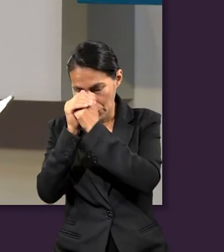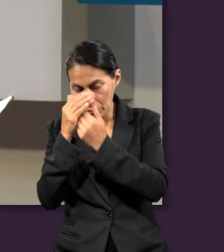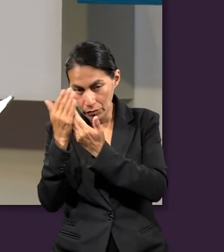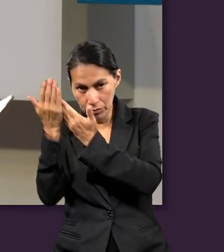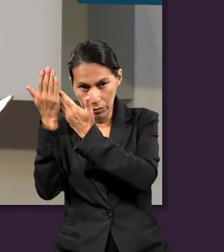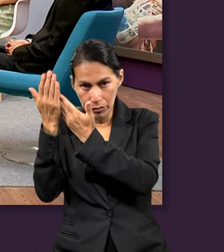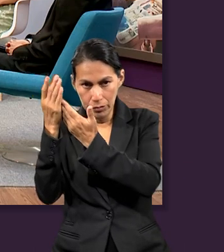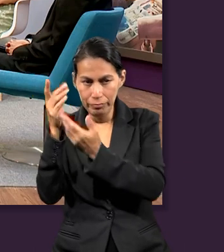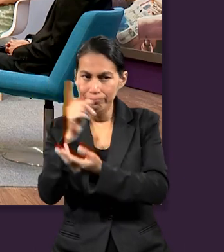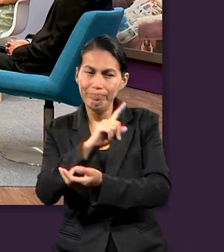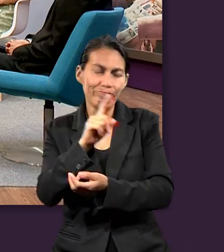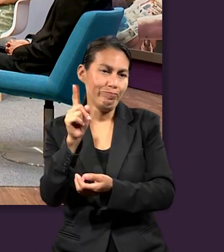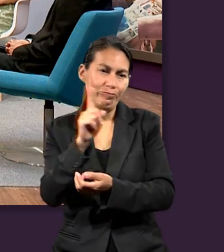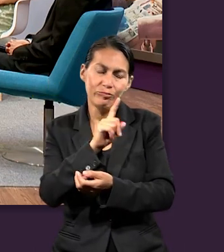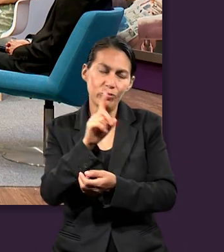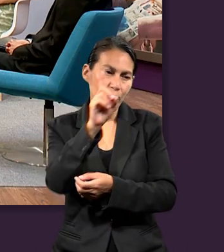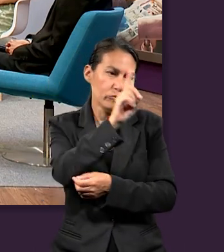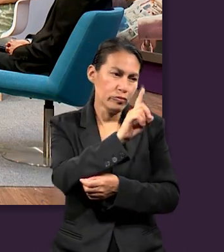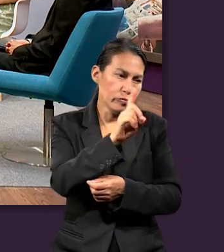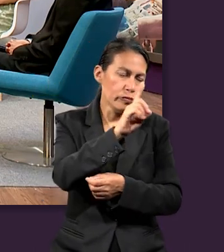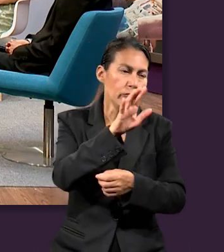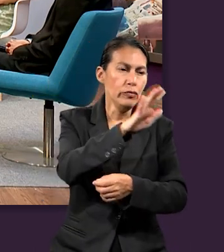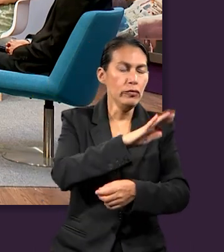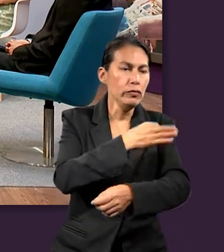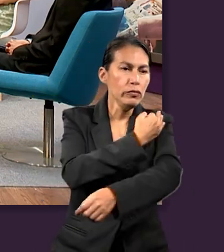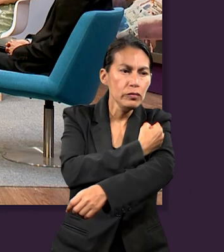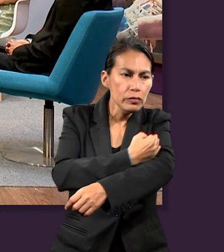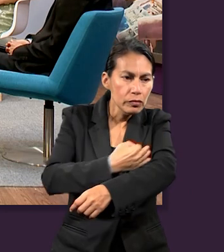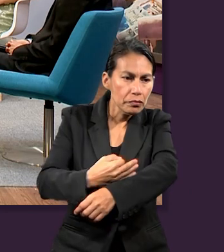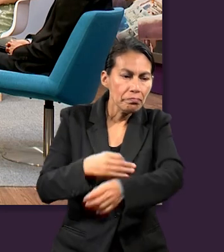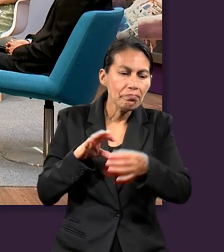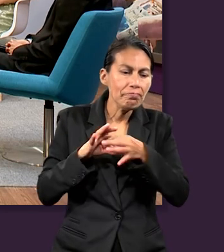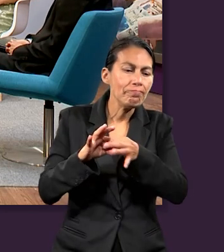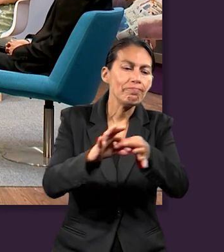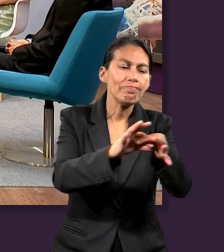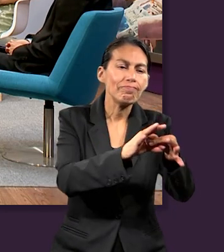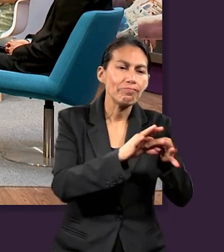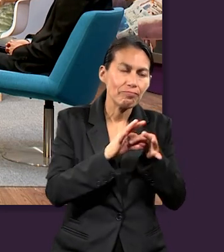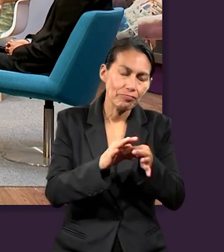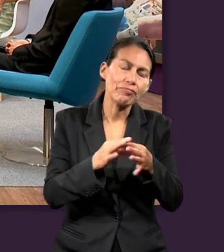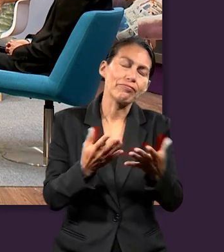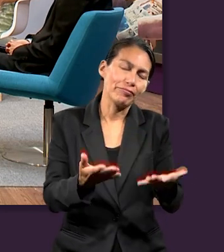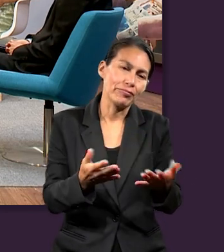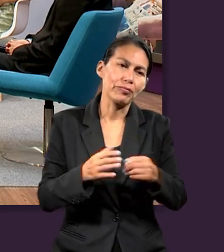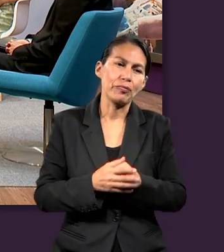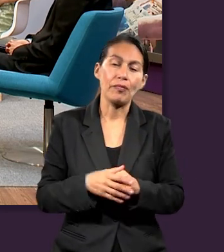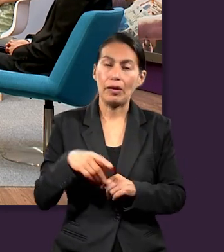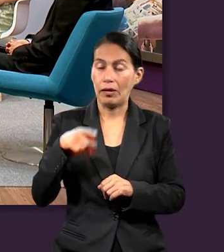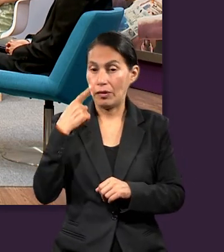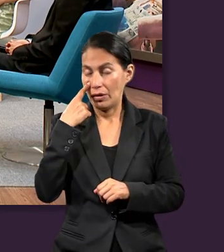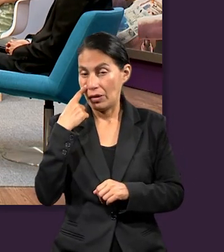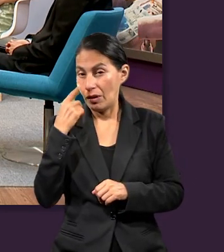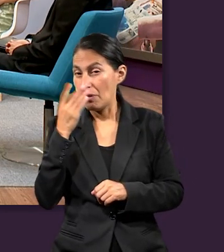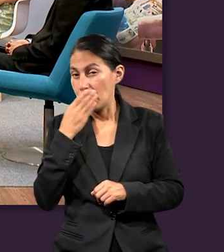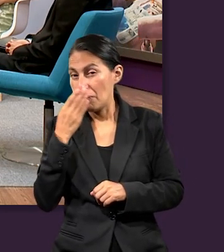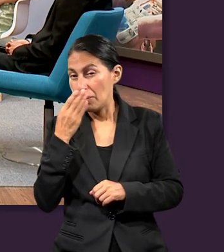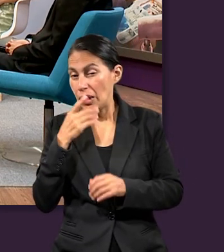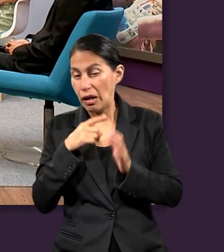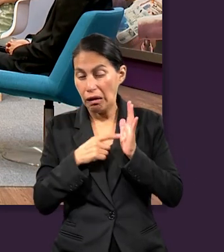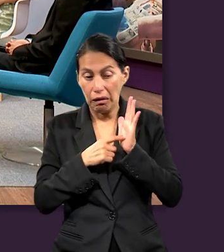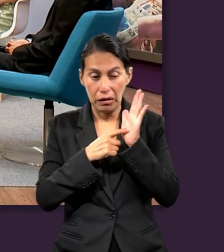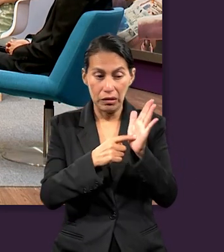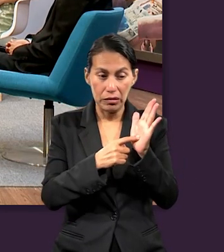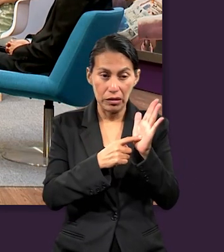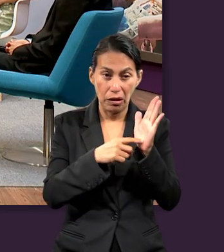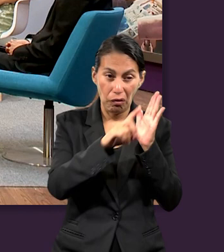día especial en el cual las familias puedan tener ese ese día de descanso pero pues vemos en la biblia la biblia ya nos ha descrito